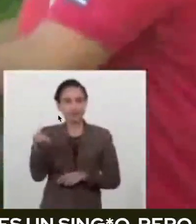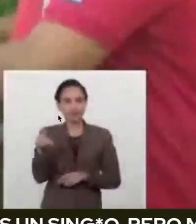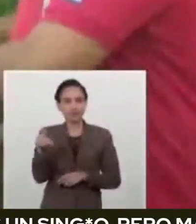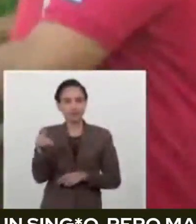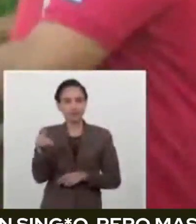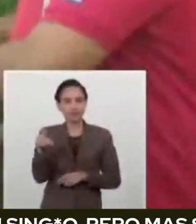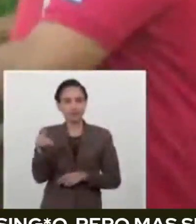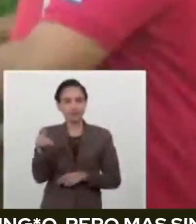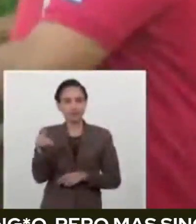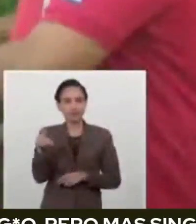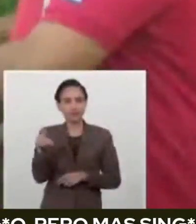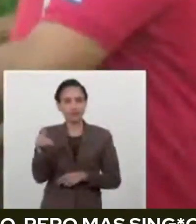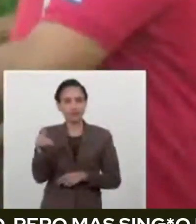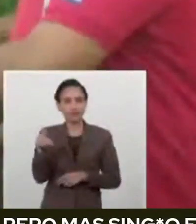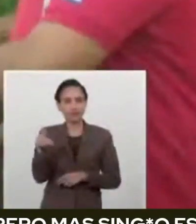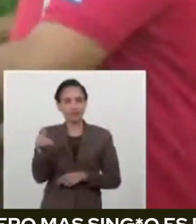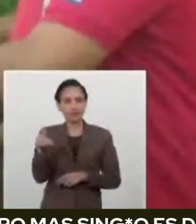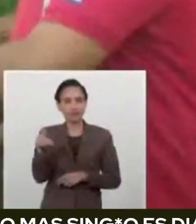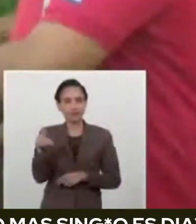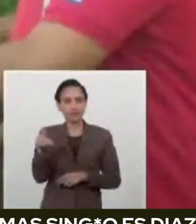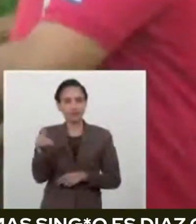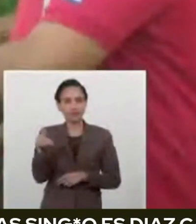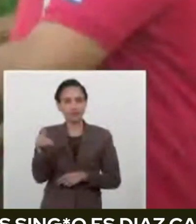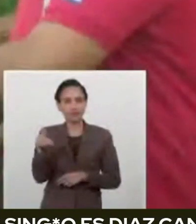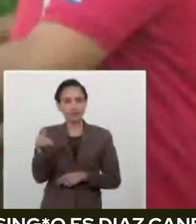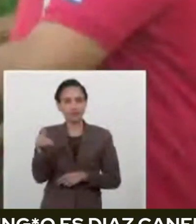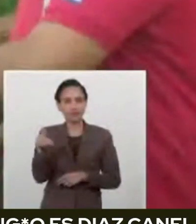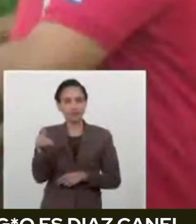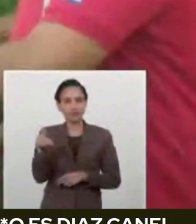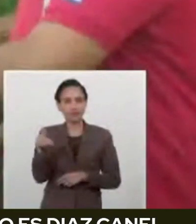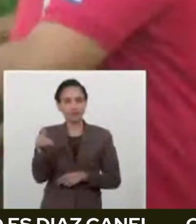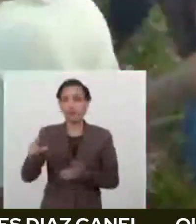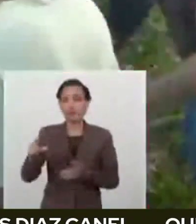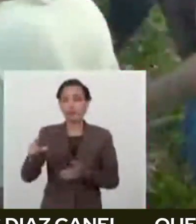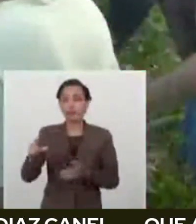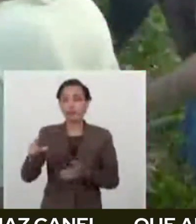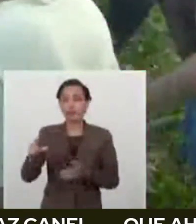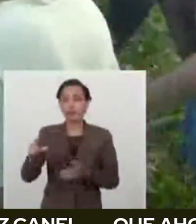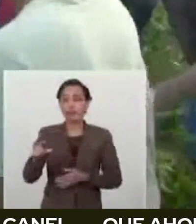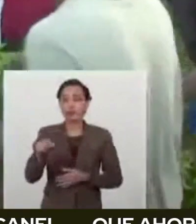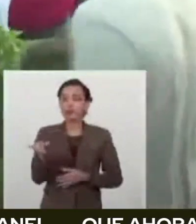muy corta la imagen yo no sé por qué no le hace un reportado esto Esto es muy importante para la cultura general